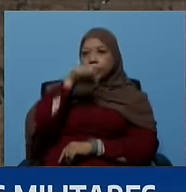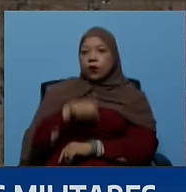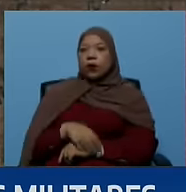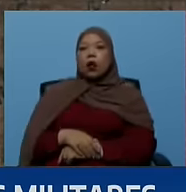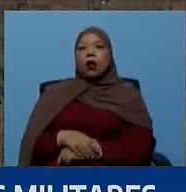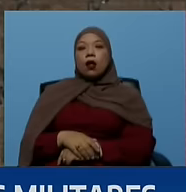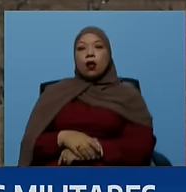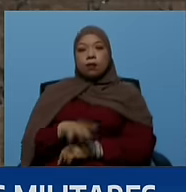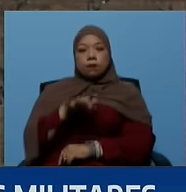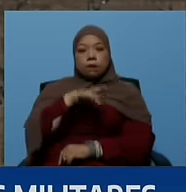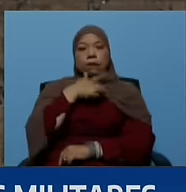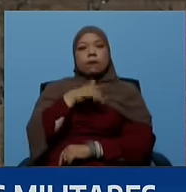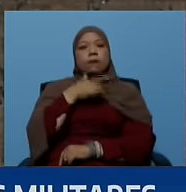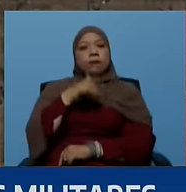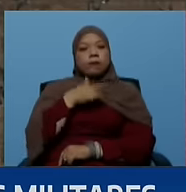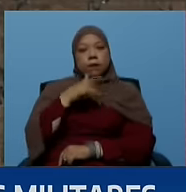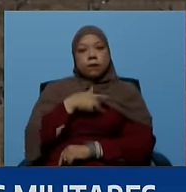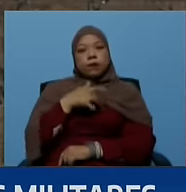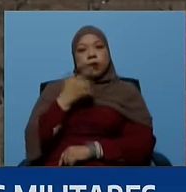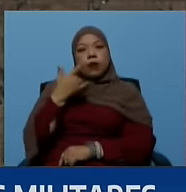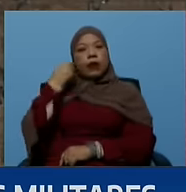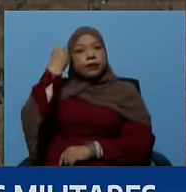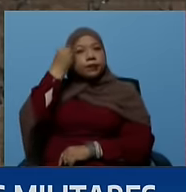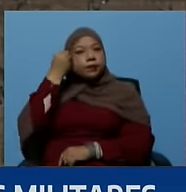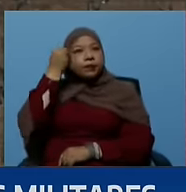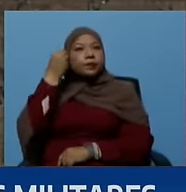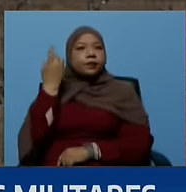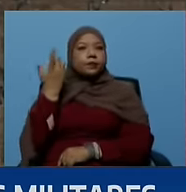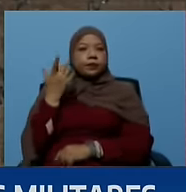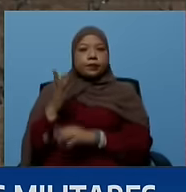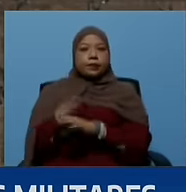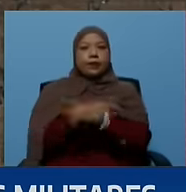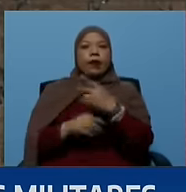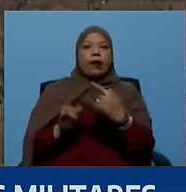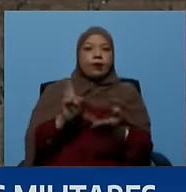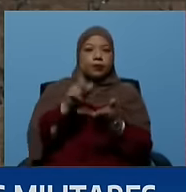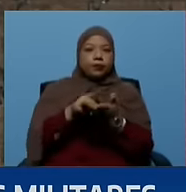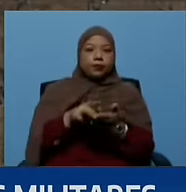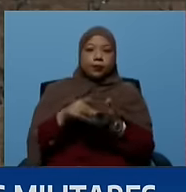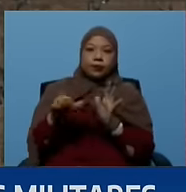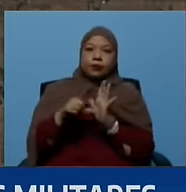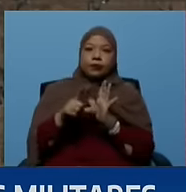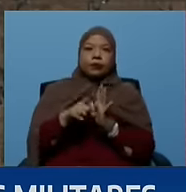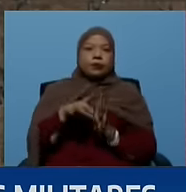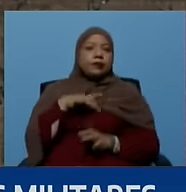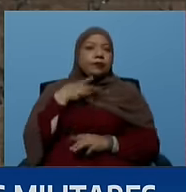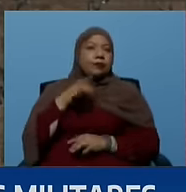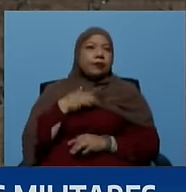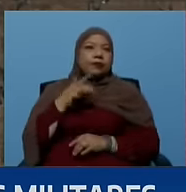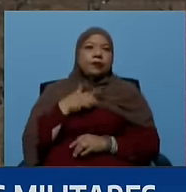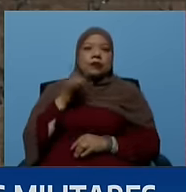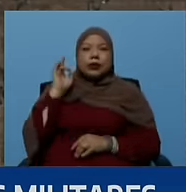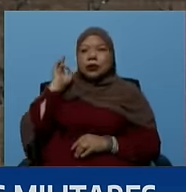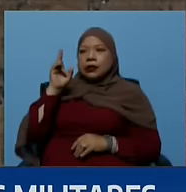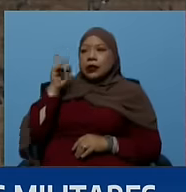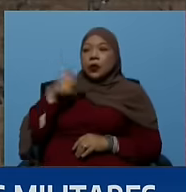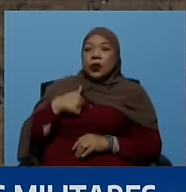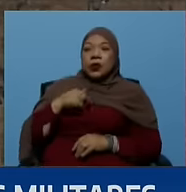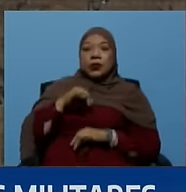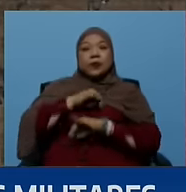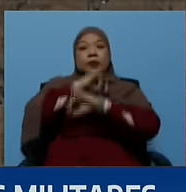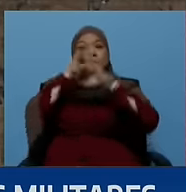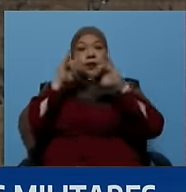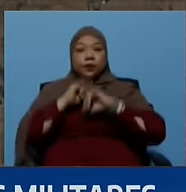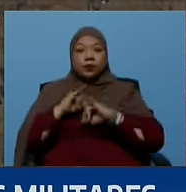las emociones que cruzan por mi mente antes de venir para acá yo estaba muy emocionado profesor